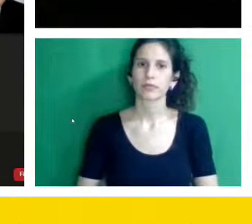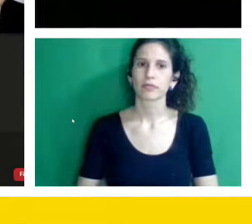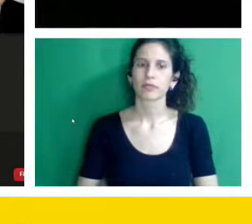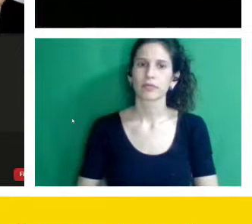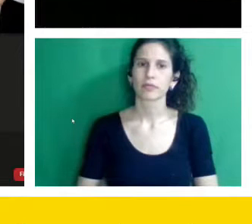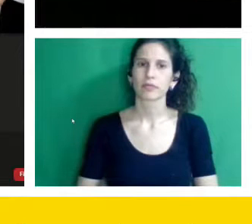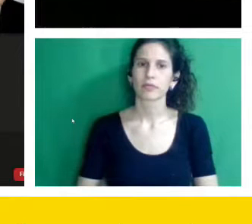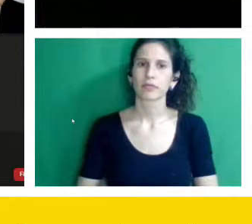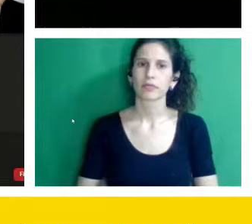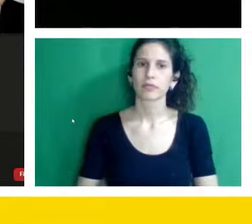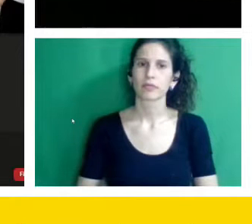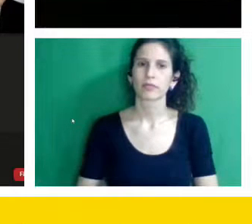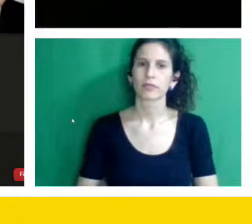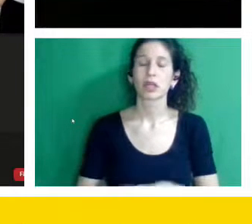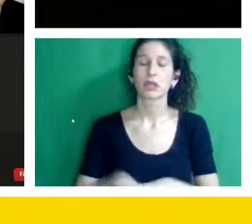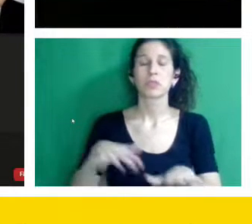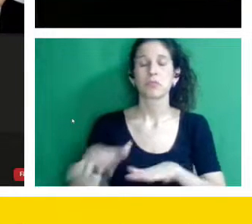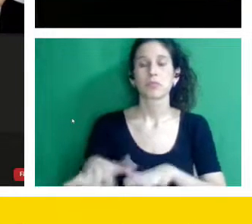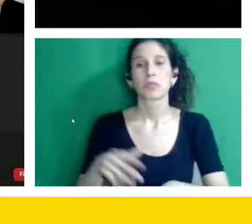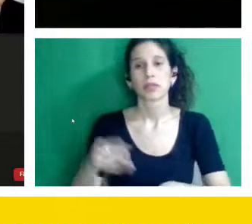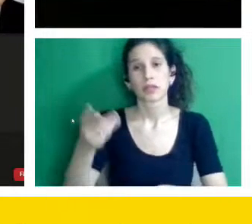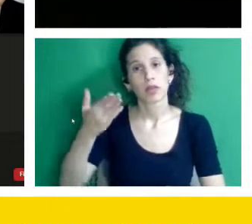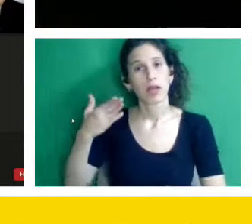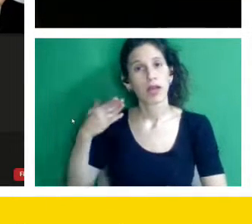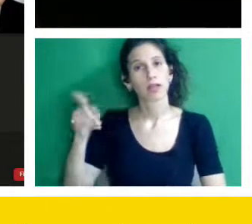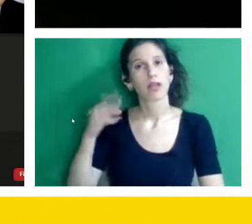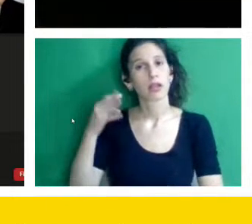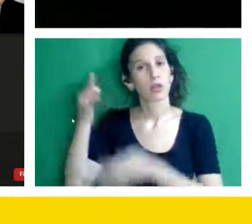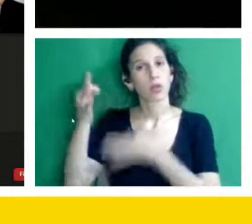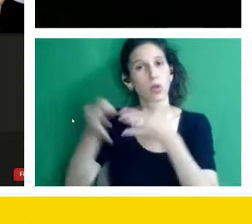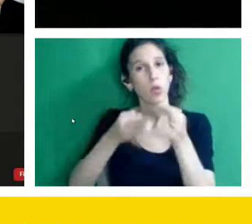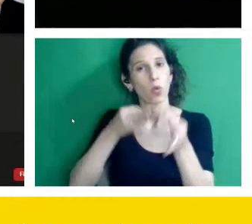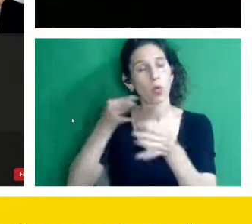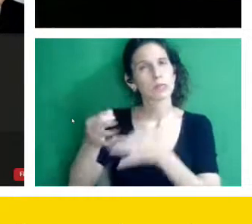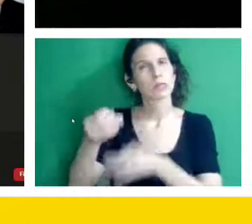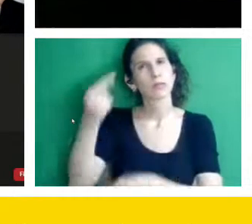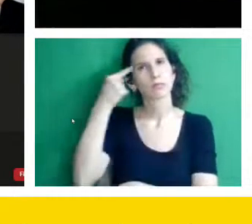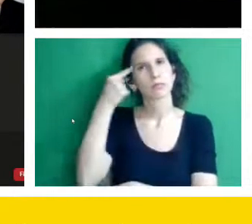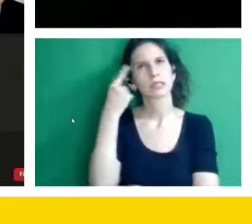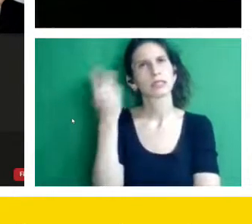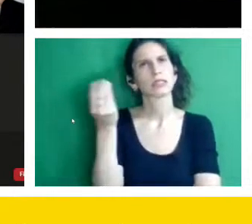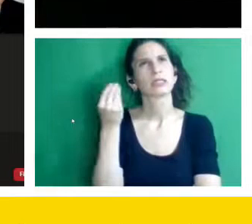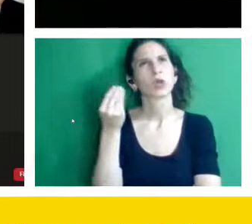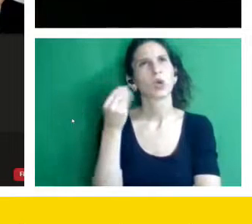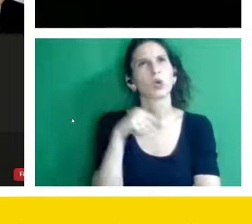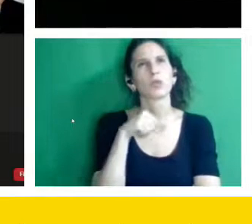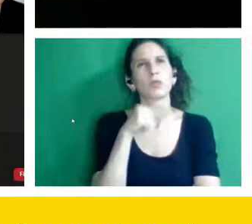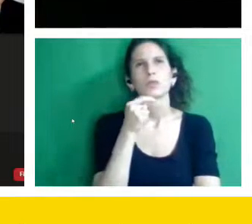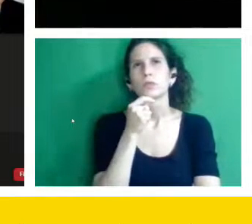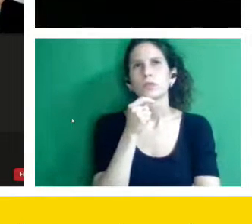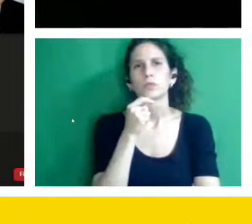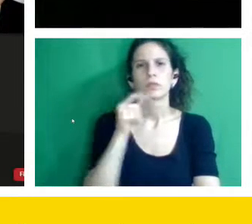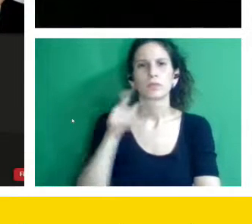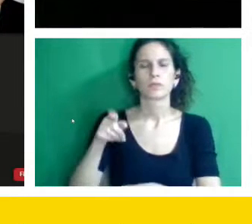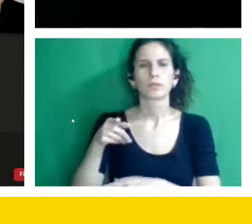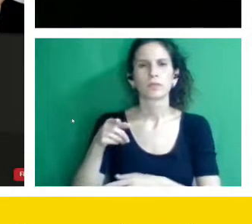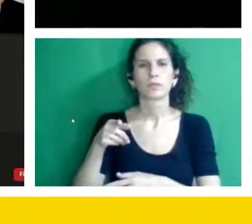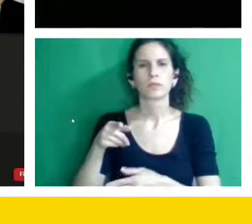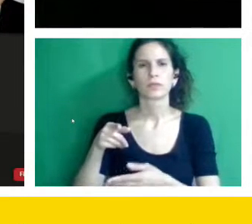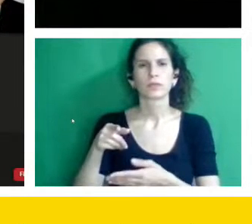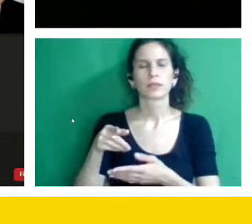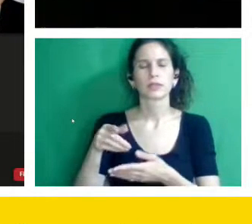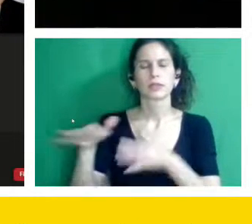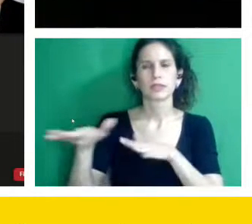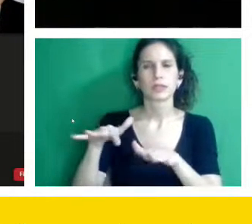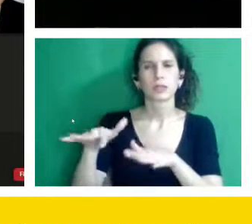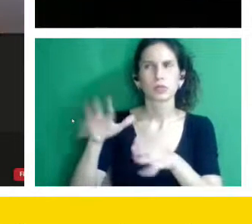bajarlo, porque en verdad hablar del cambio climático en términos como los detalló es maravilloso, pero digo,